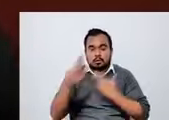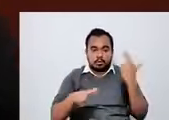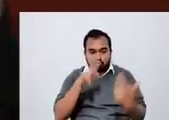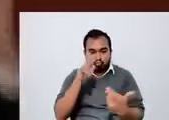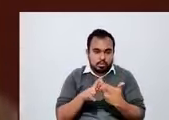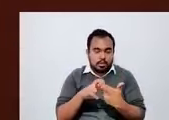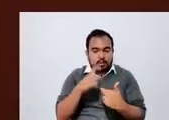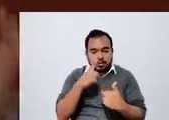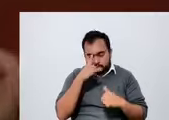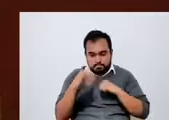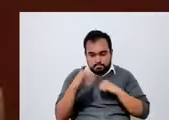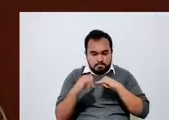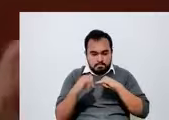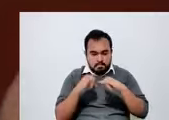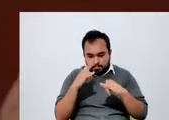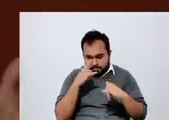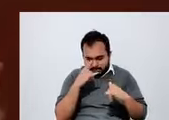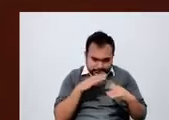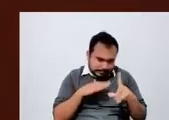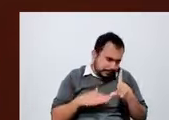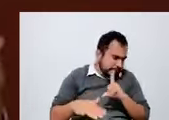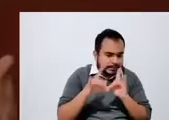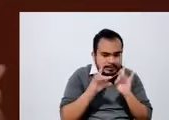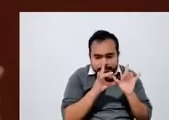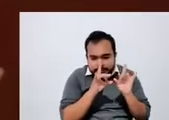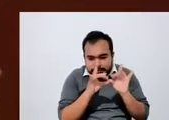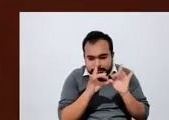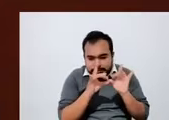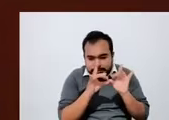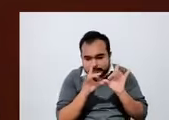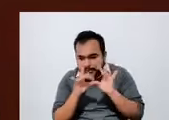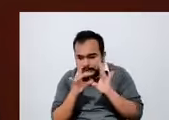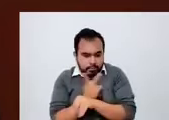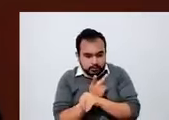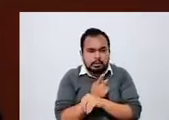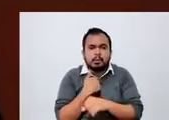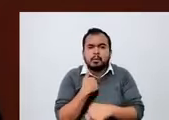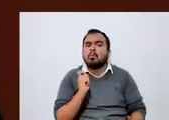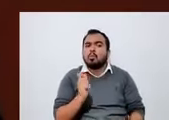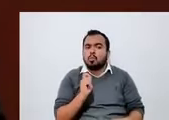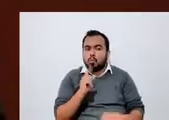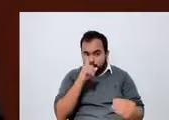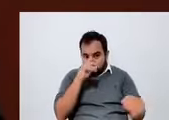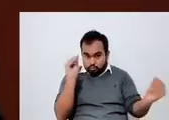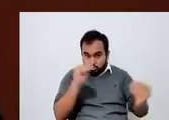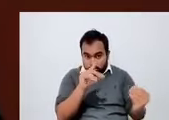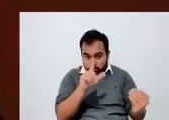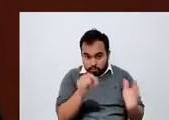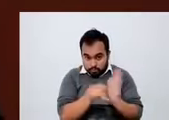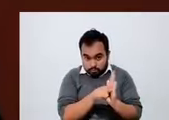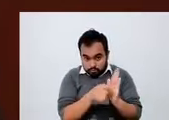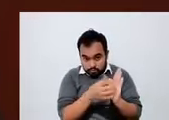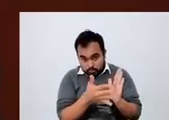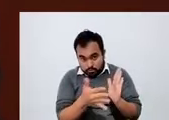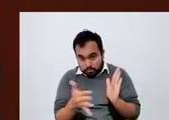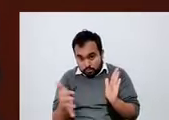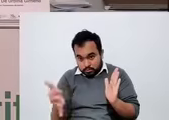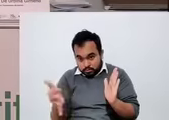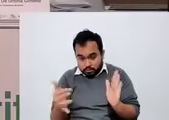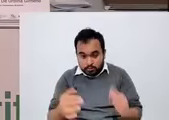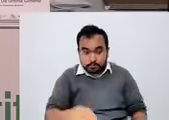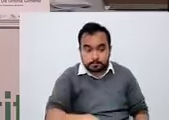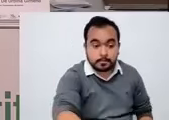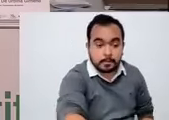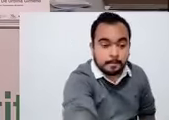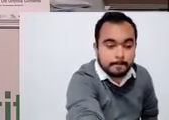ver estas cuestiones de, bueno, lo que estoy haciendo, ¿qué es? ¿Un argumento consecuencialista? Entonces, si lo que estoy haciendo es un argumento consecuencialista, ¿qué subargumentos